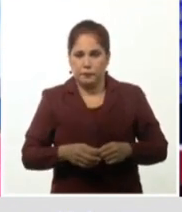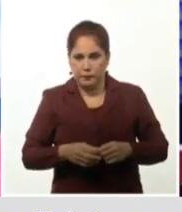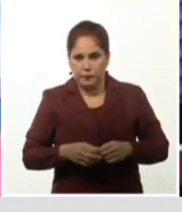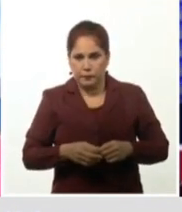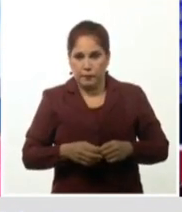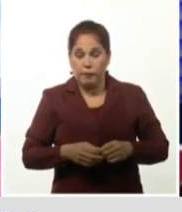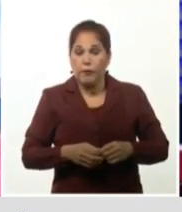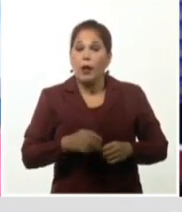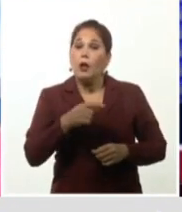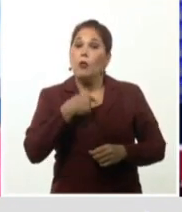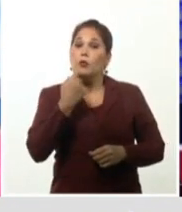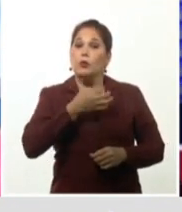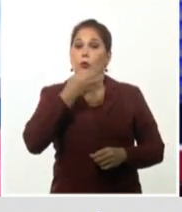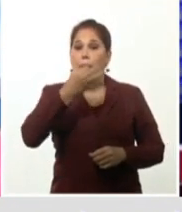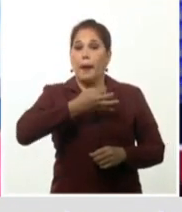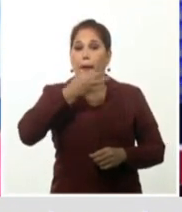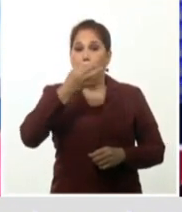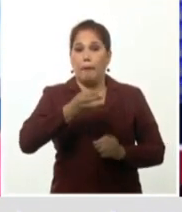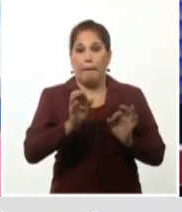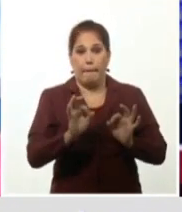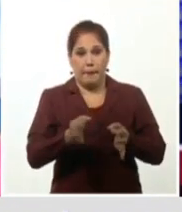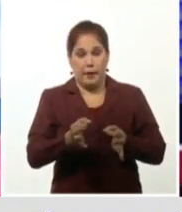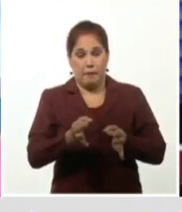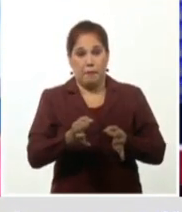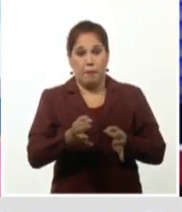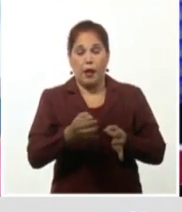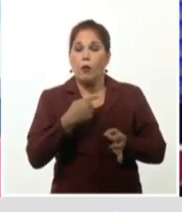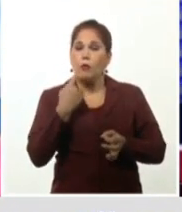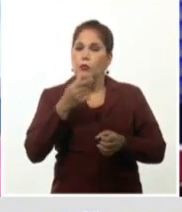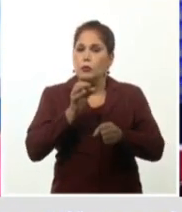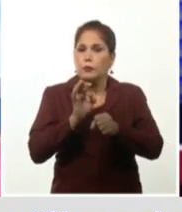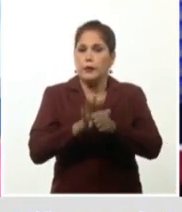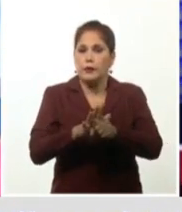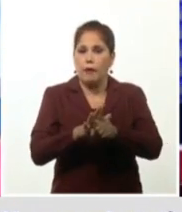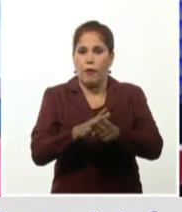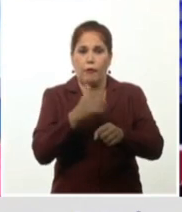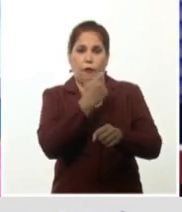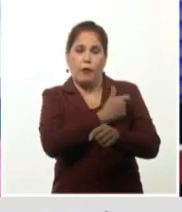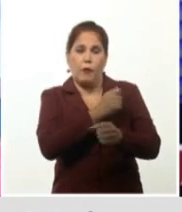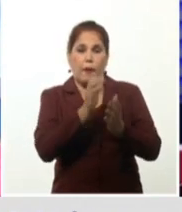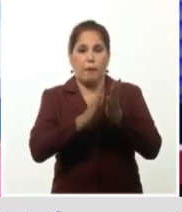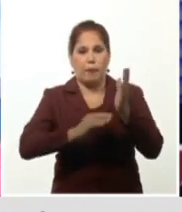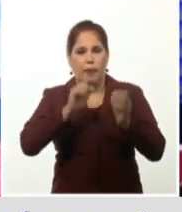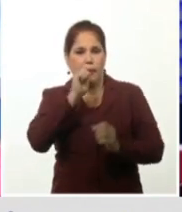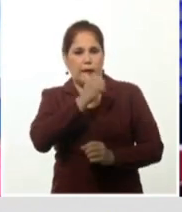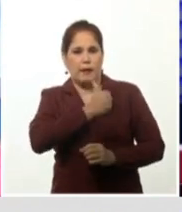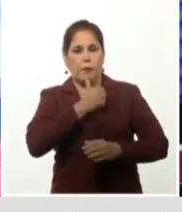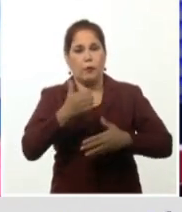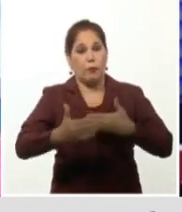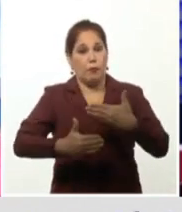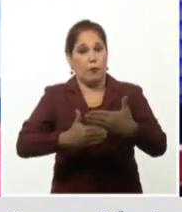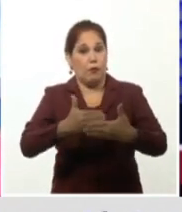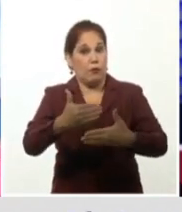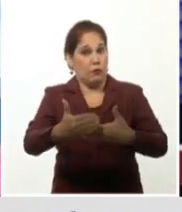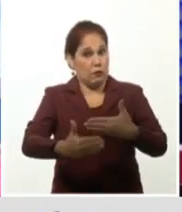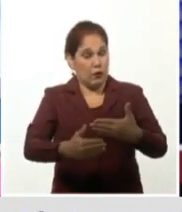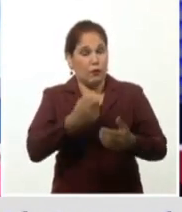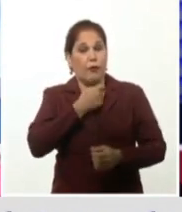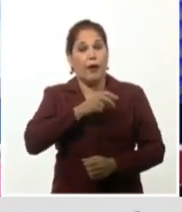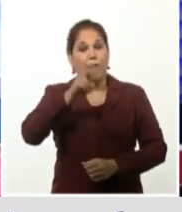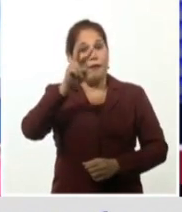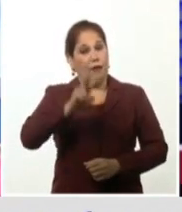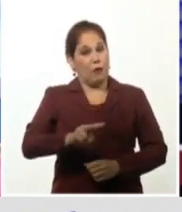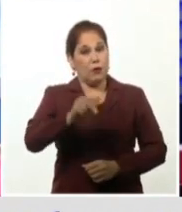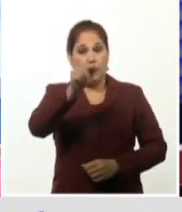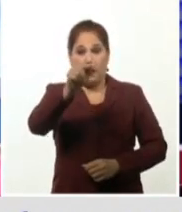ha explicado, nosotros hemos empezado desde el mes de diciembre un proceso de evaluación clínica